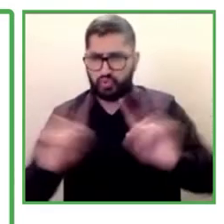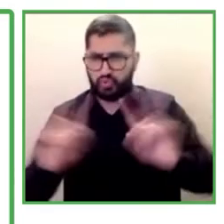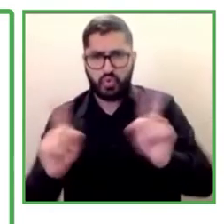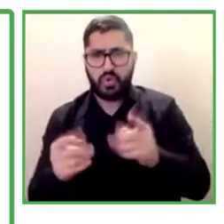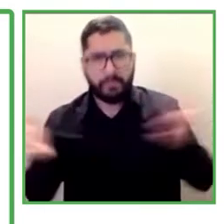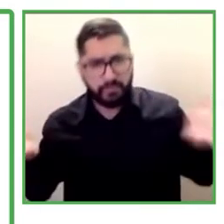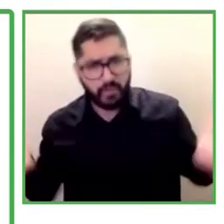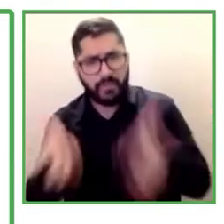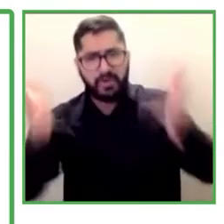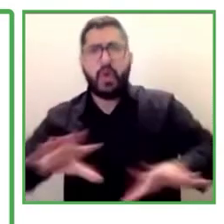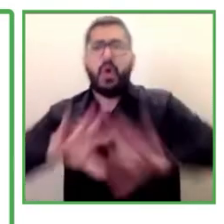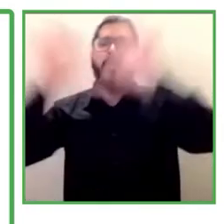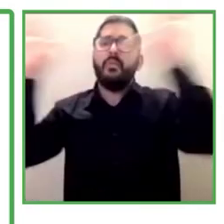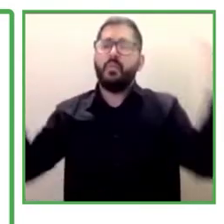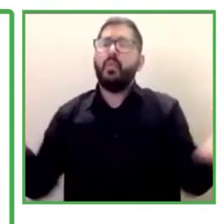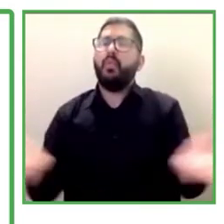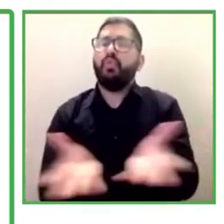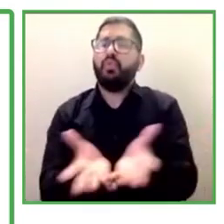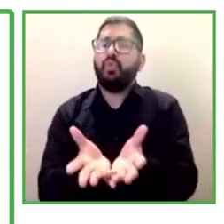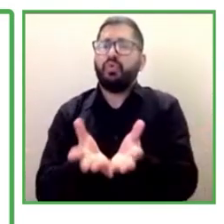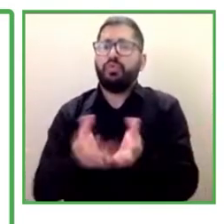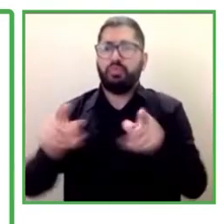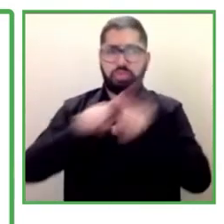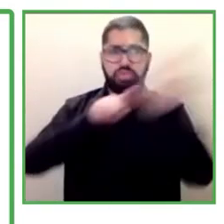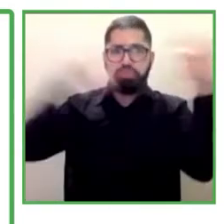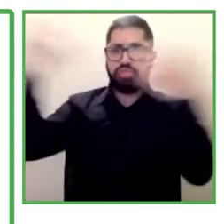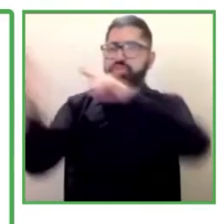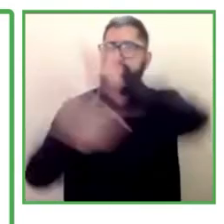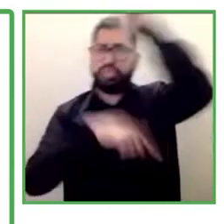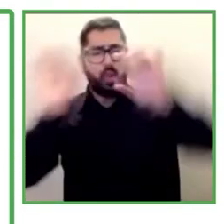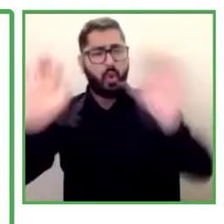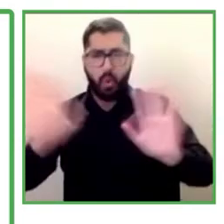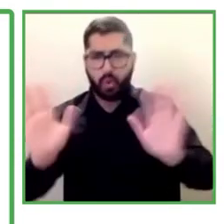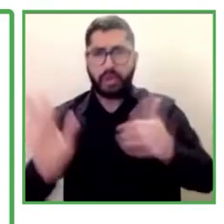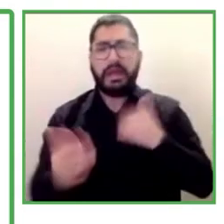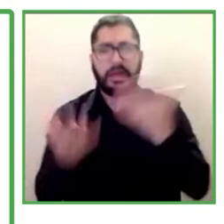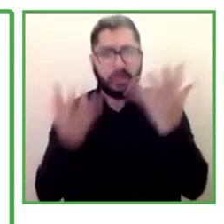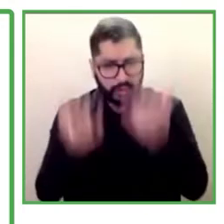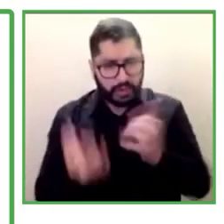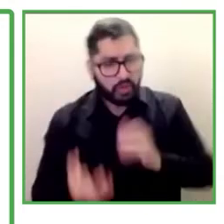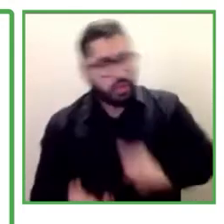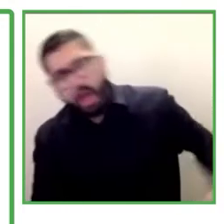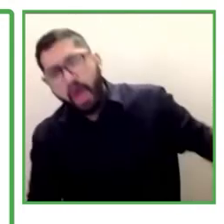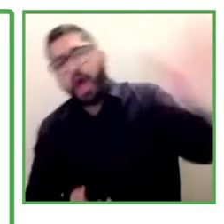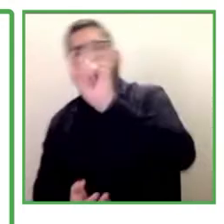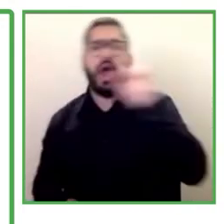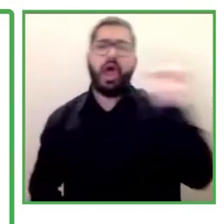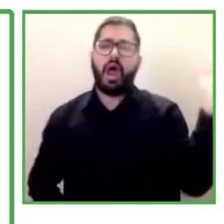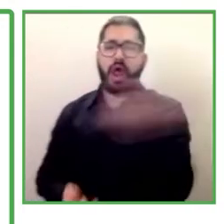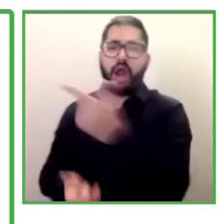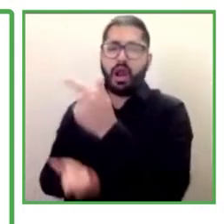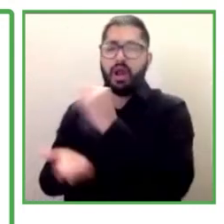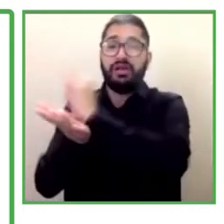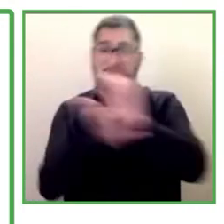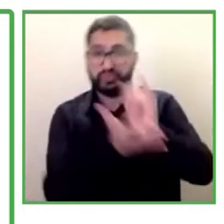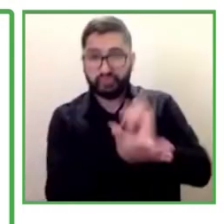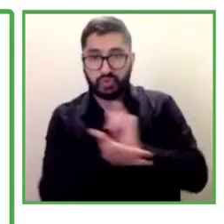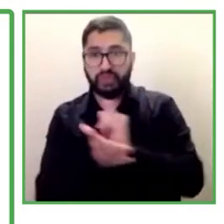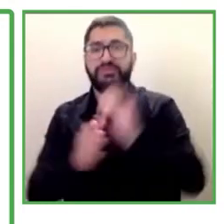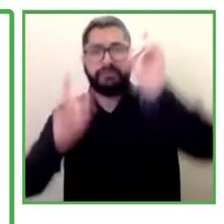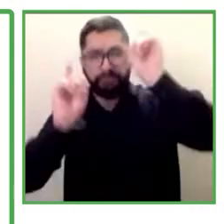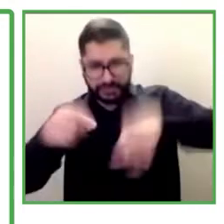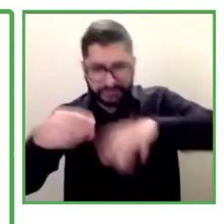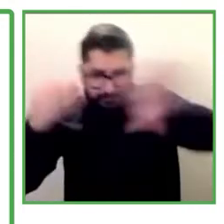queremos entonces es que todas las entidades que hacen parte del ecosistema de la inclusión laboral trabajen de manera articulada y